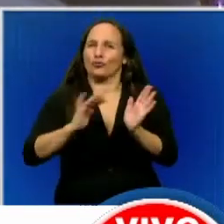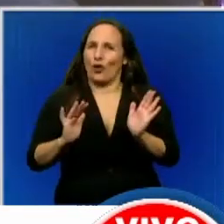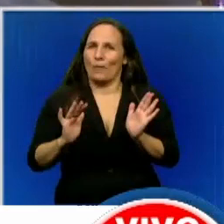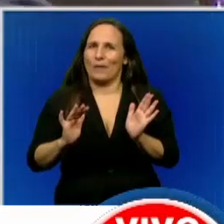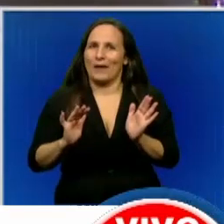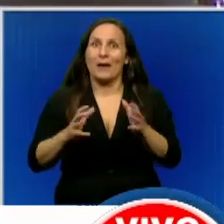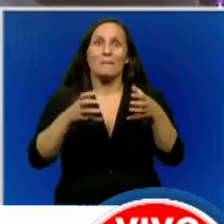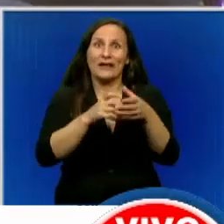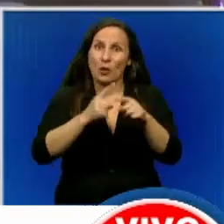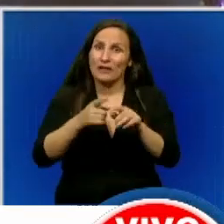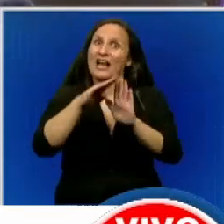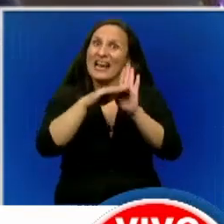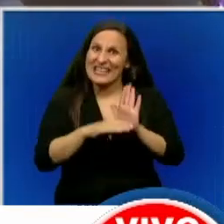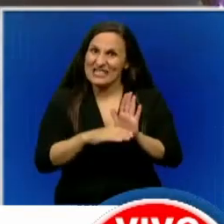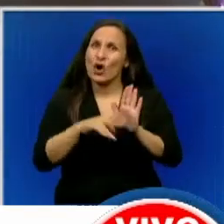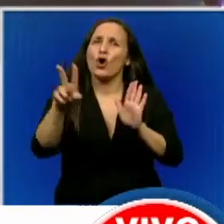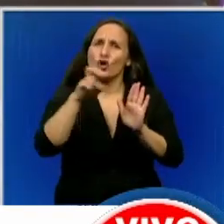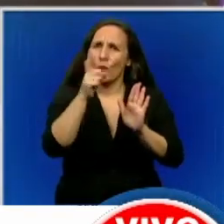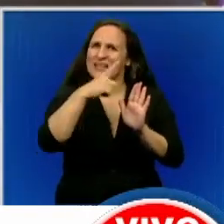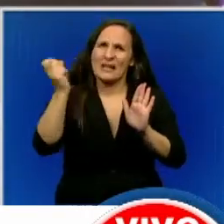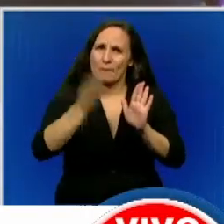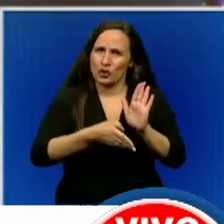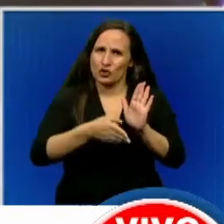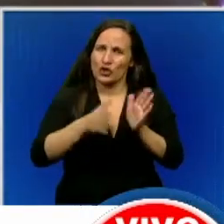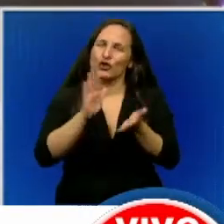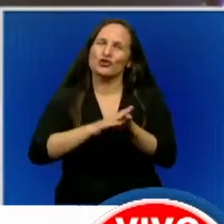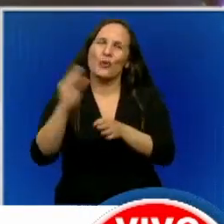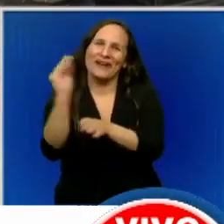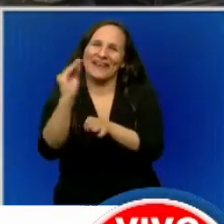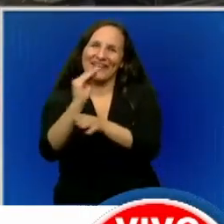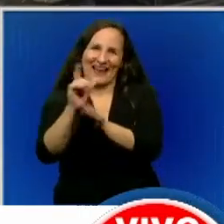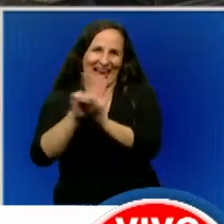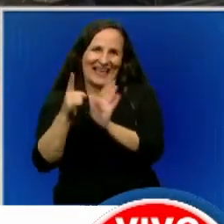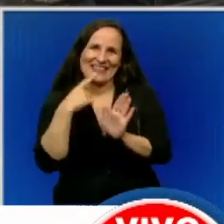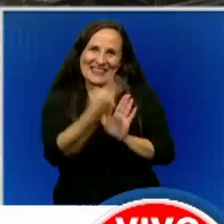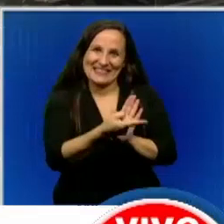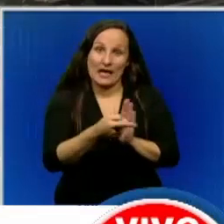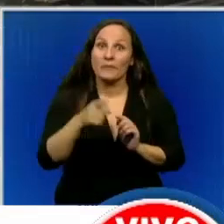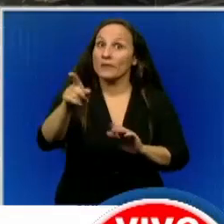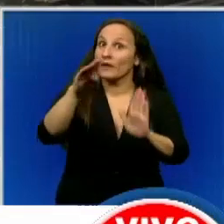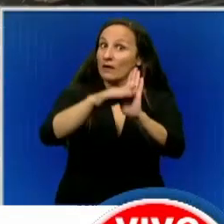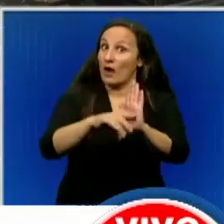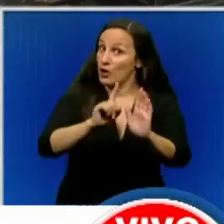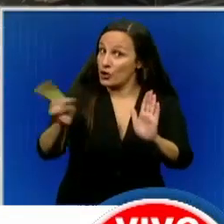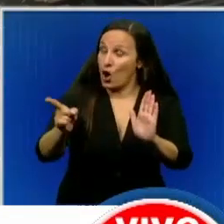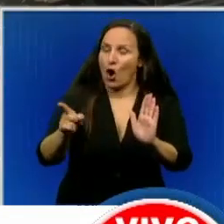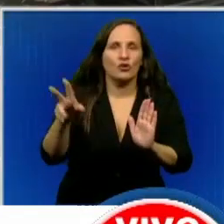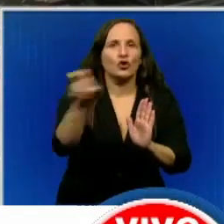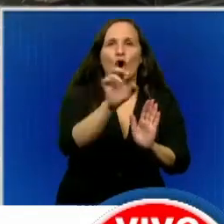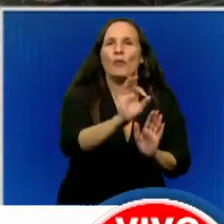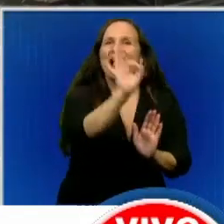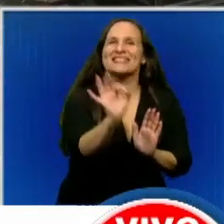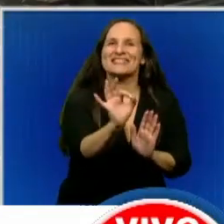El partido que presentaba lista cobraba el 100% del fondo partidario que le asigna la ley. Y el que no compite no cobraba